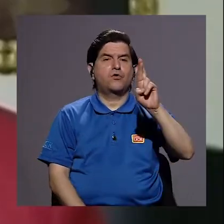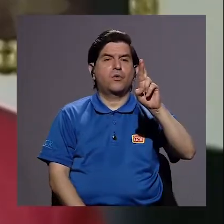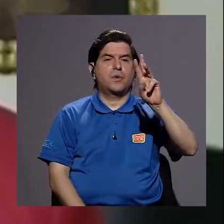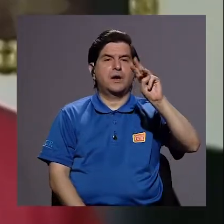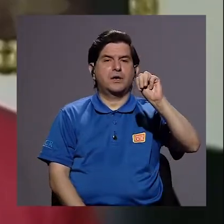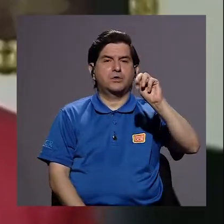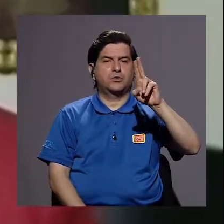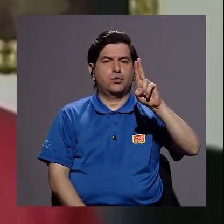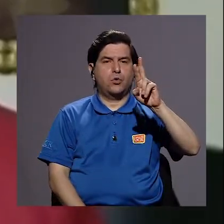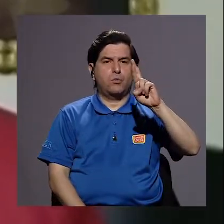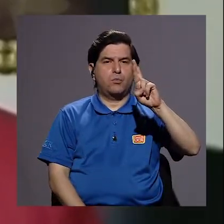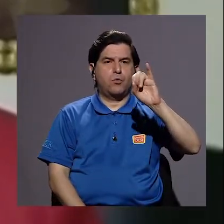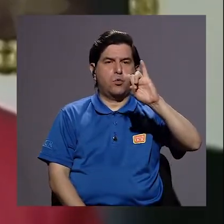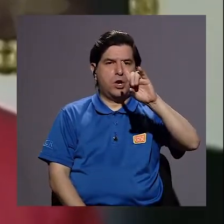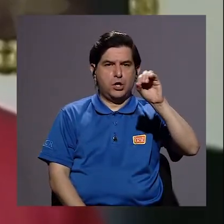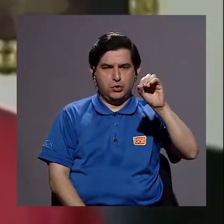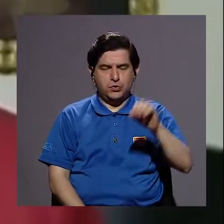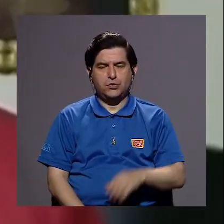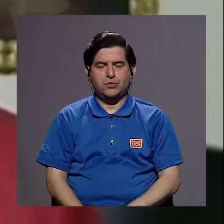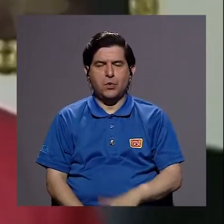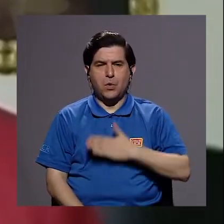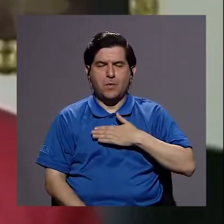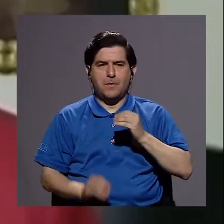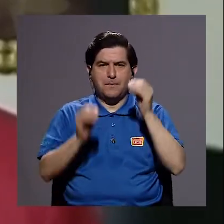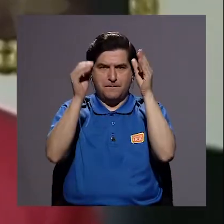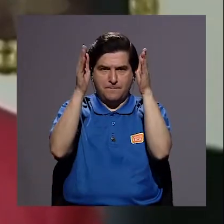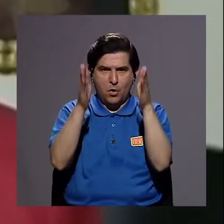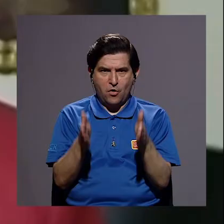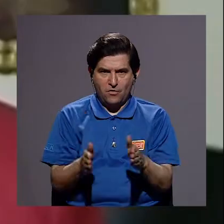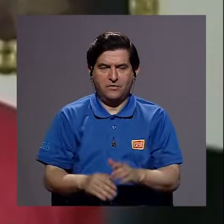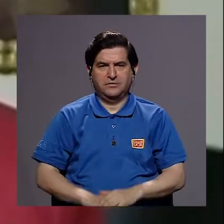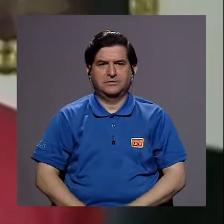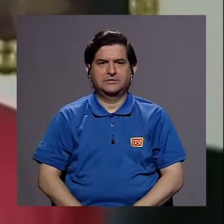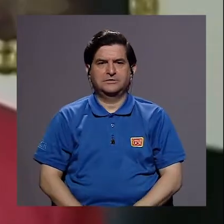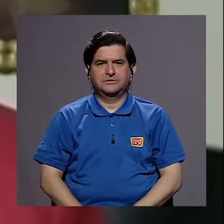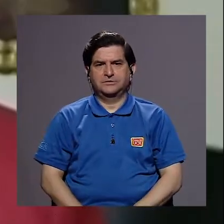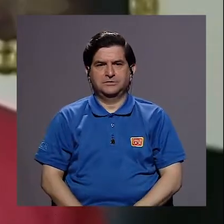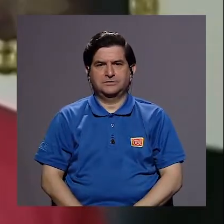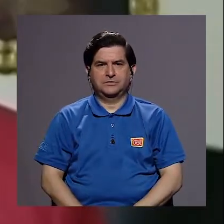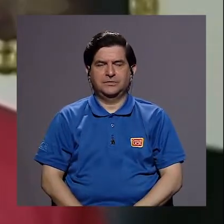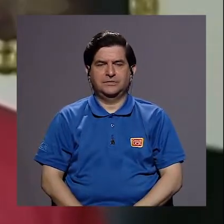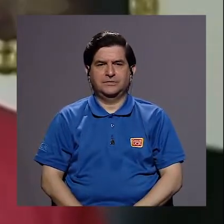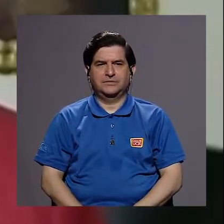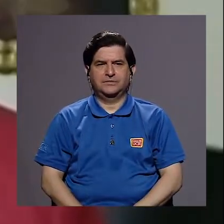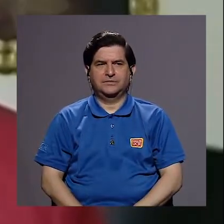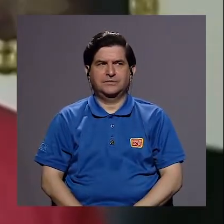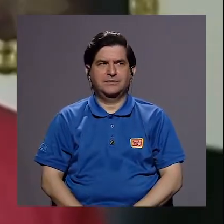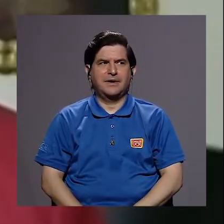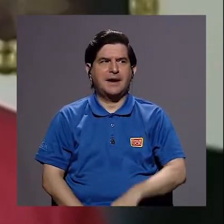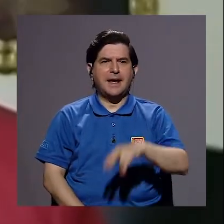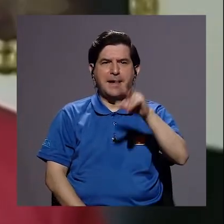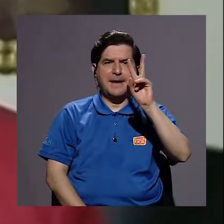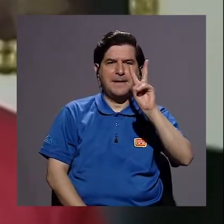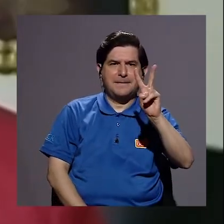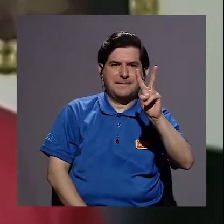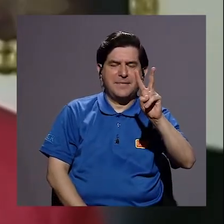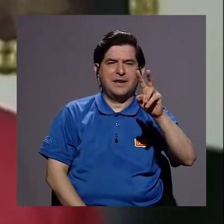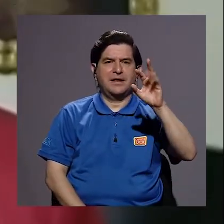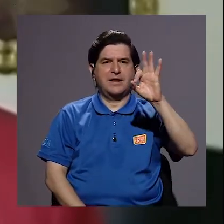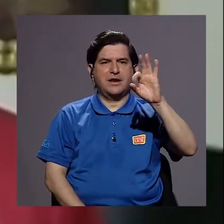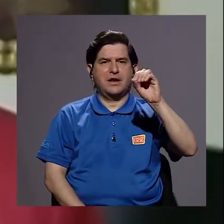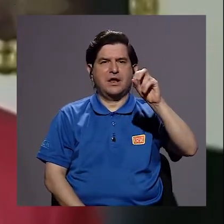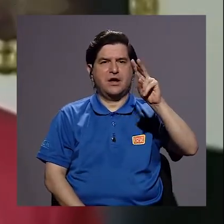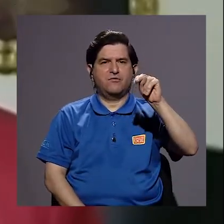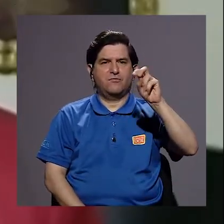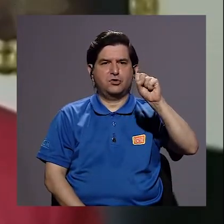Roberto Murillo, el doctor Roberto Murillo como mi profesor, a doña Virginia Fonseca